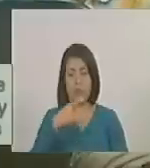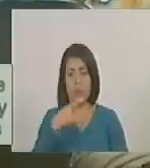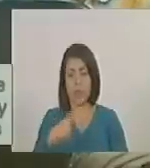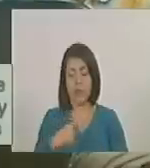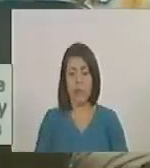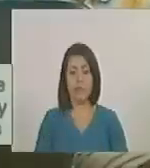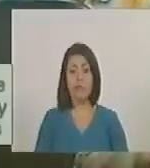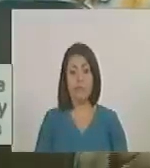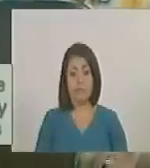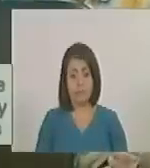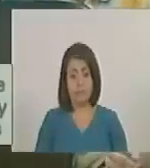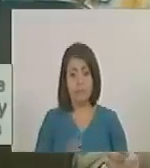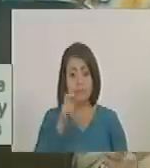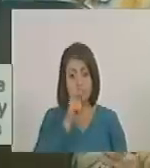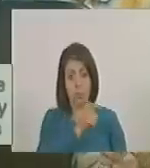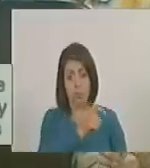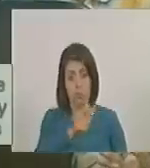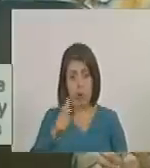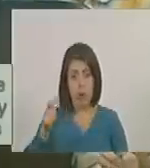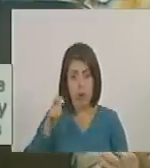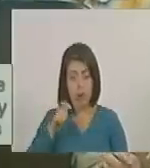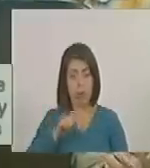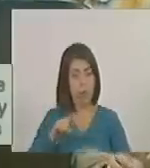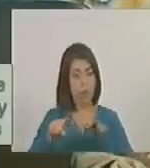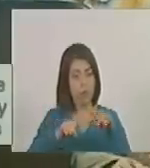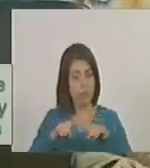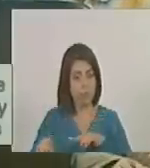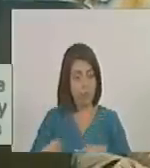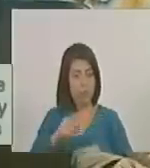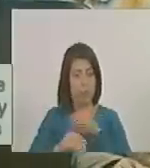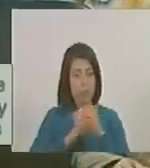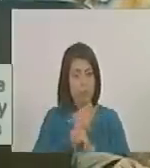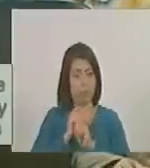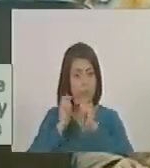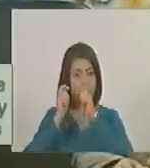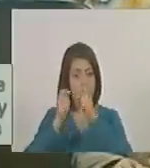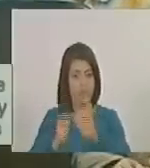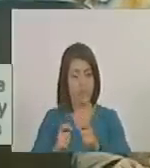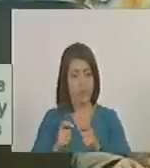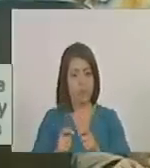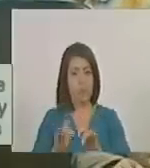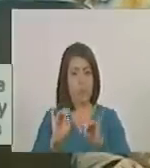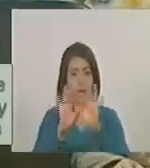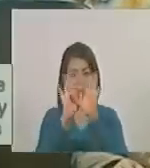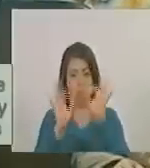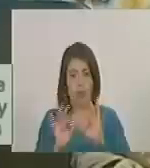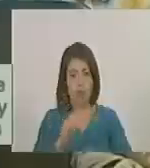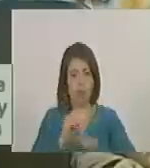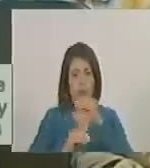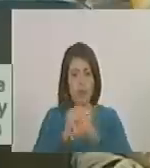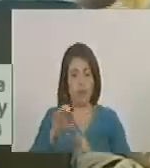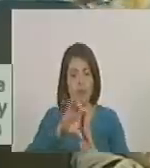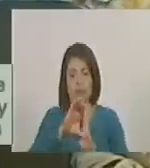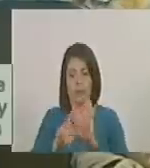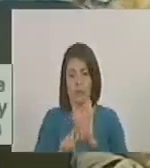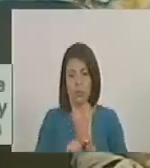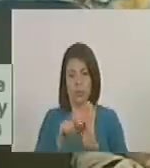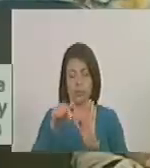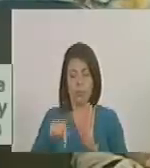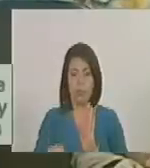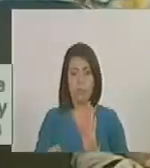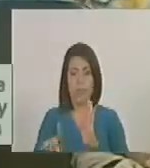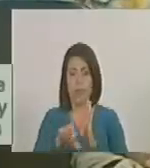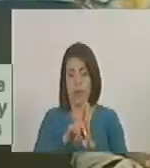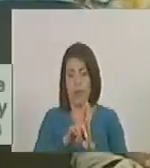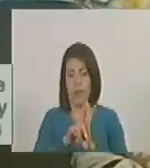que la soberanía reside en el pueblo, quien la ejerce intransferiblemente con los mecanismos establecidos en esta Constitución y